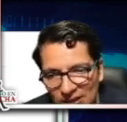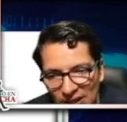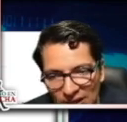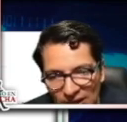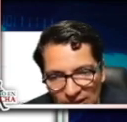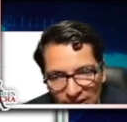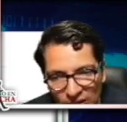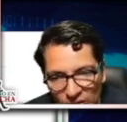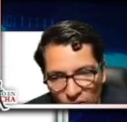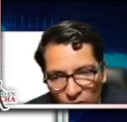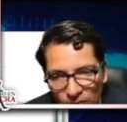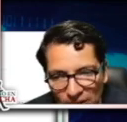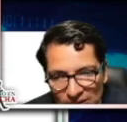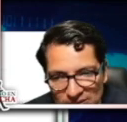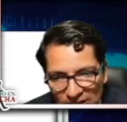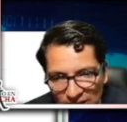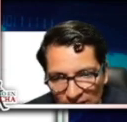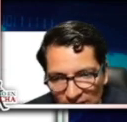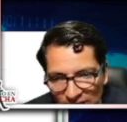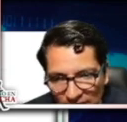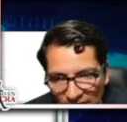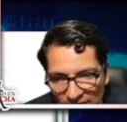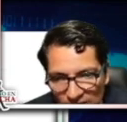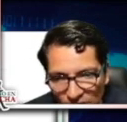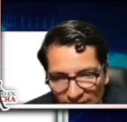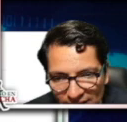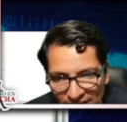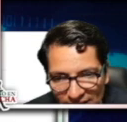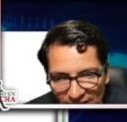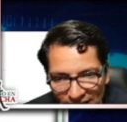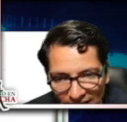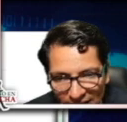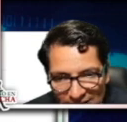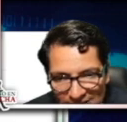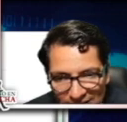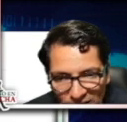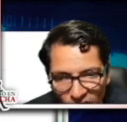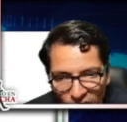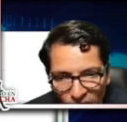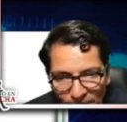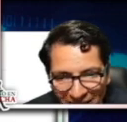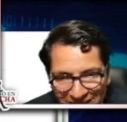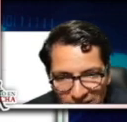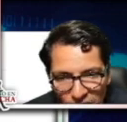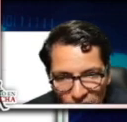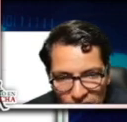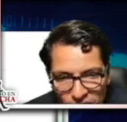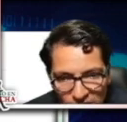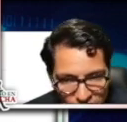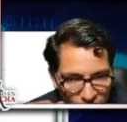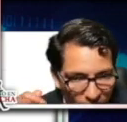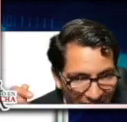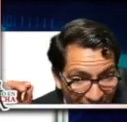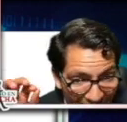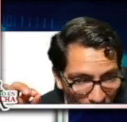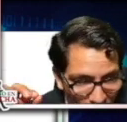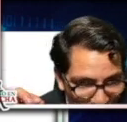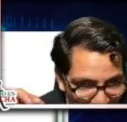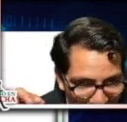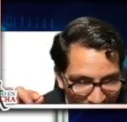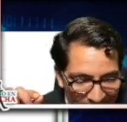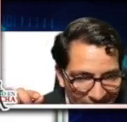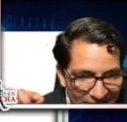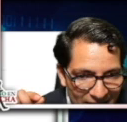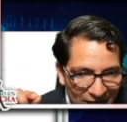el subtítulo de esta columna dice Latinoamérica indígena en el siglo XXI. Es un estudio del